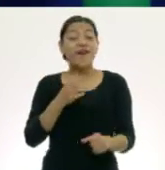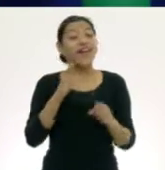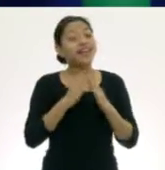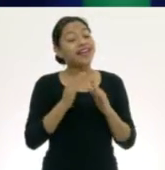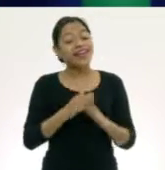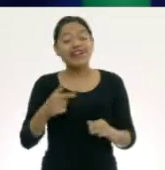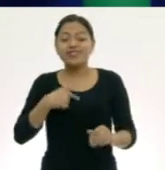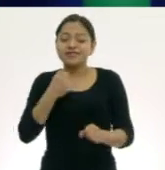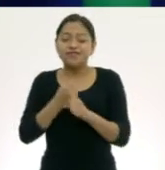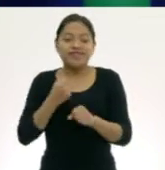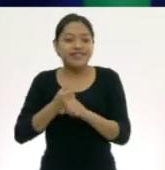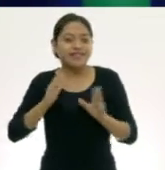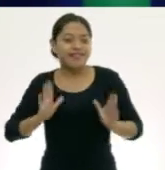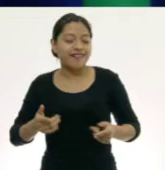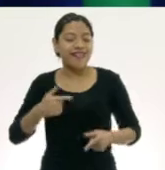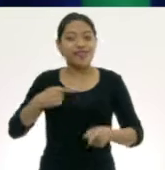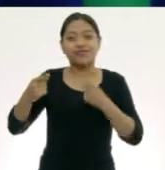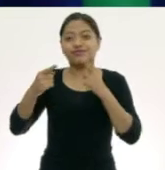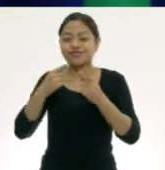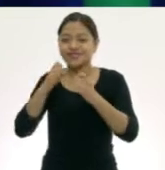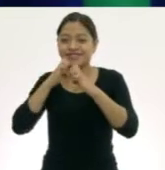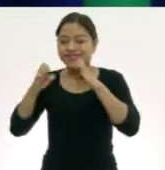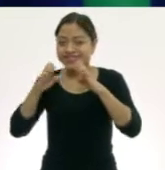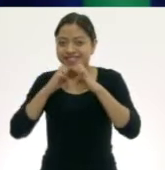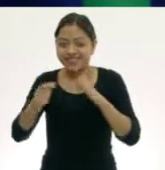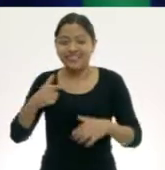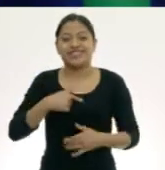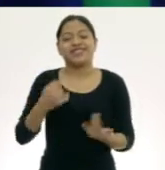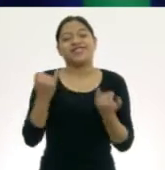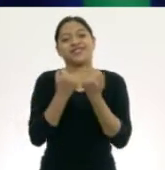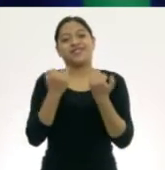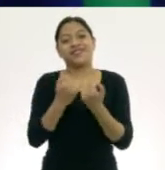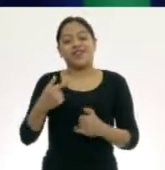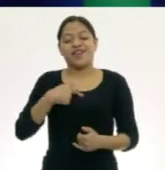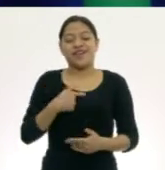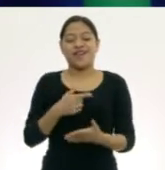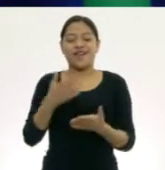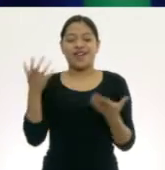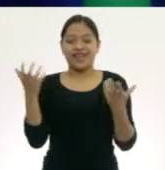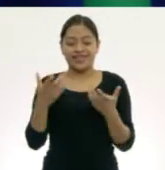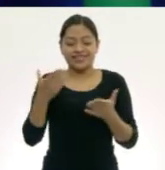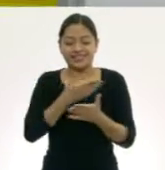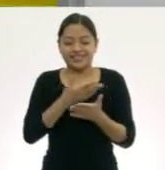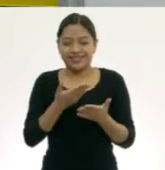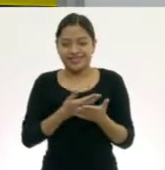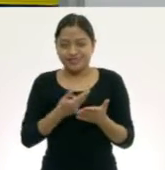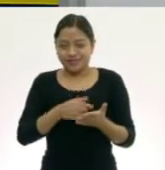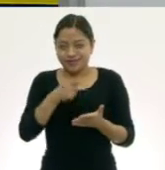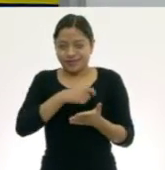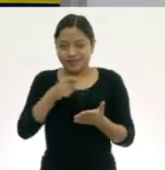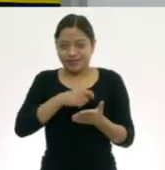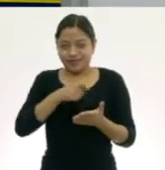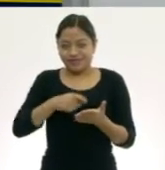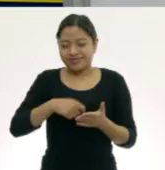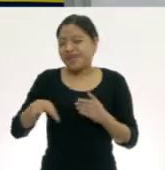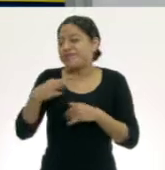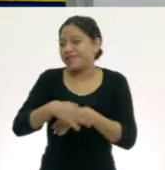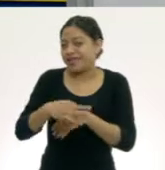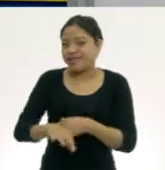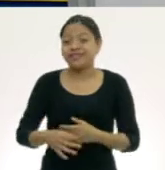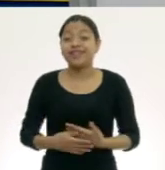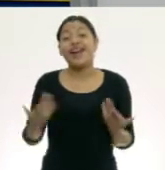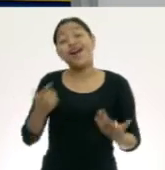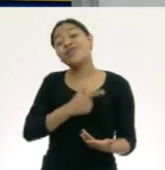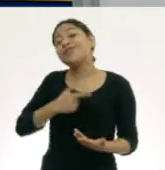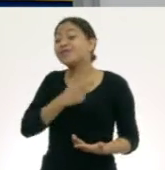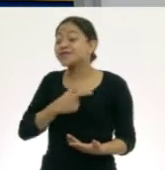mis entrevistas y también ya comencé a hacer mi borrador. Qué bien, María, me da mucho gusto y